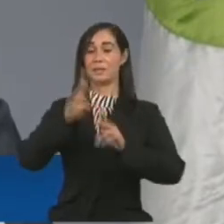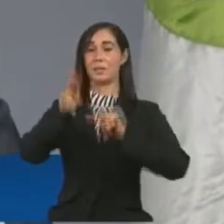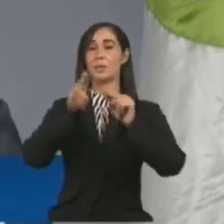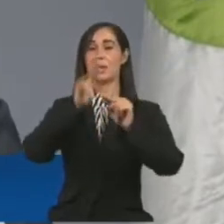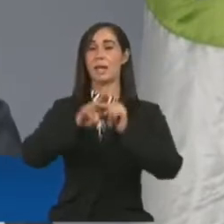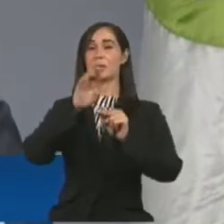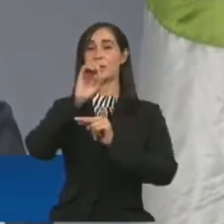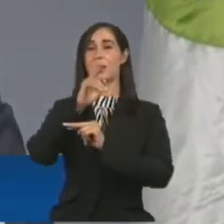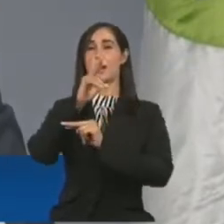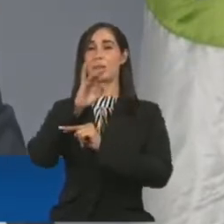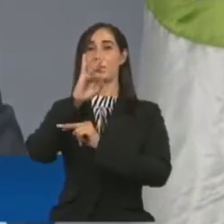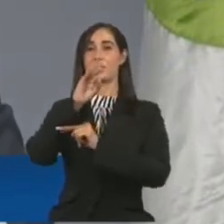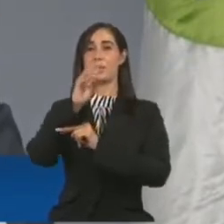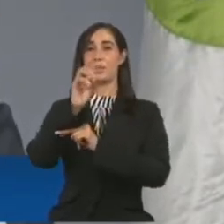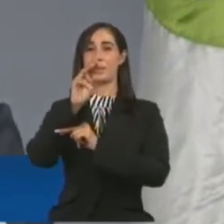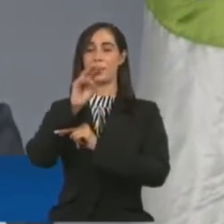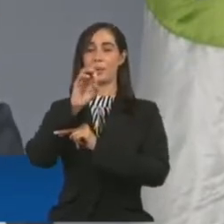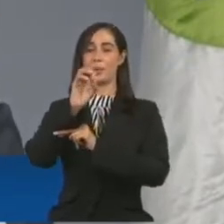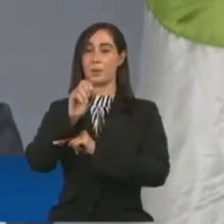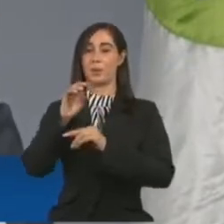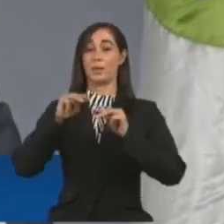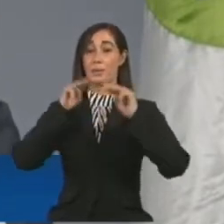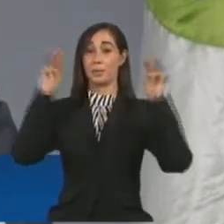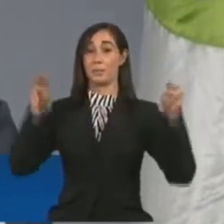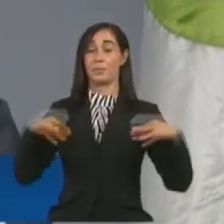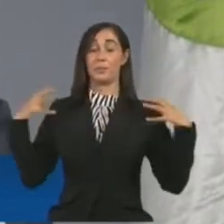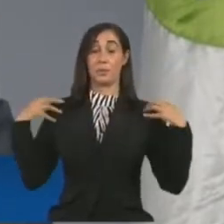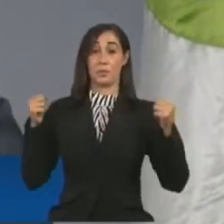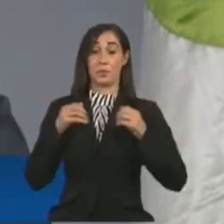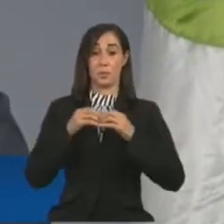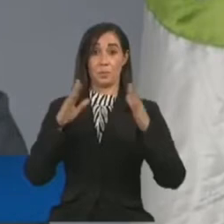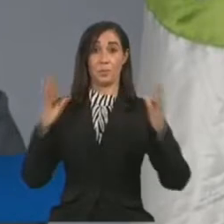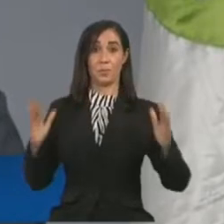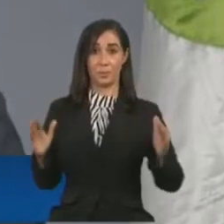Epidemiología del Ministerio de Salud Pública.